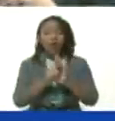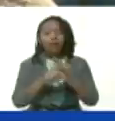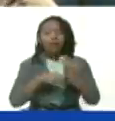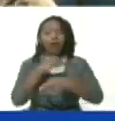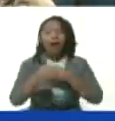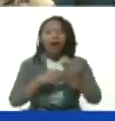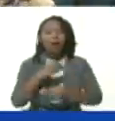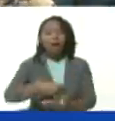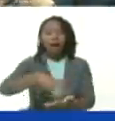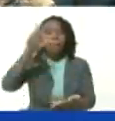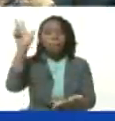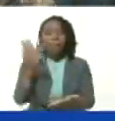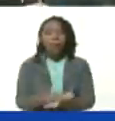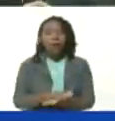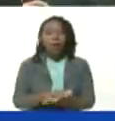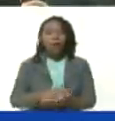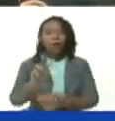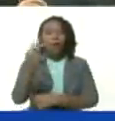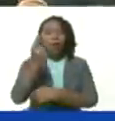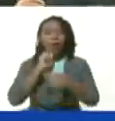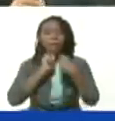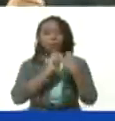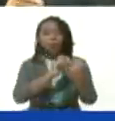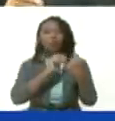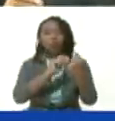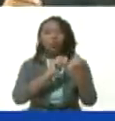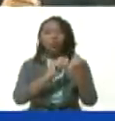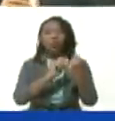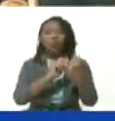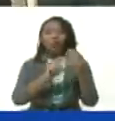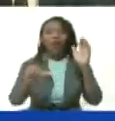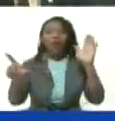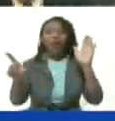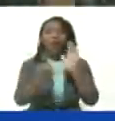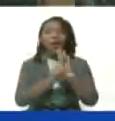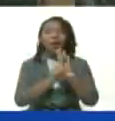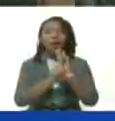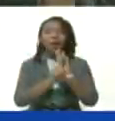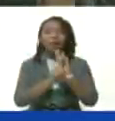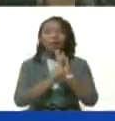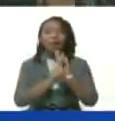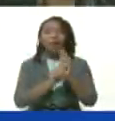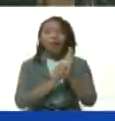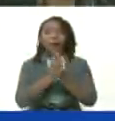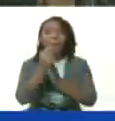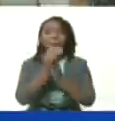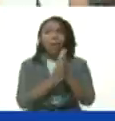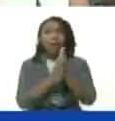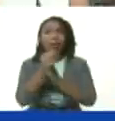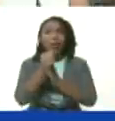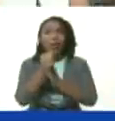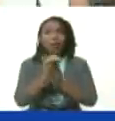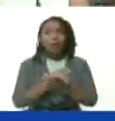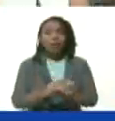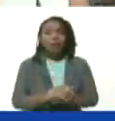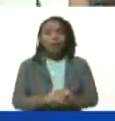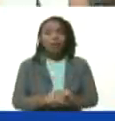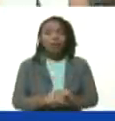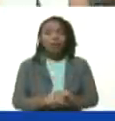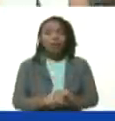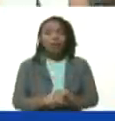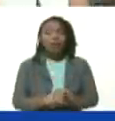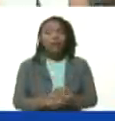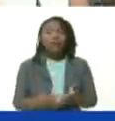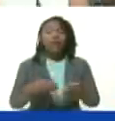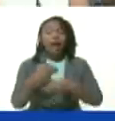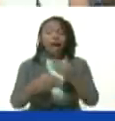declara aprobada en segunda discusión la ley de emprendedores. Y se remite